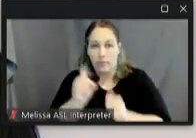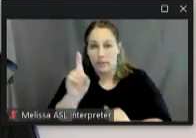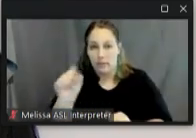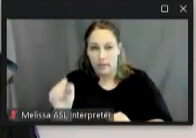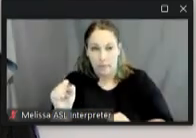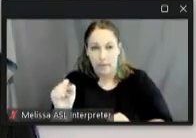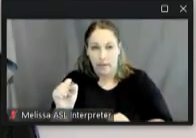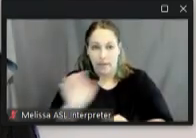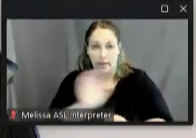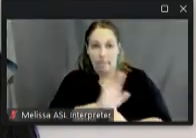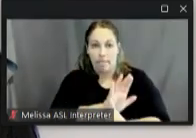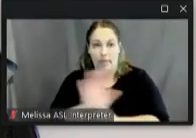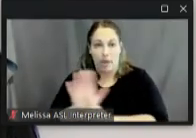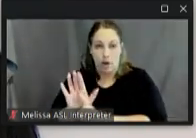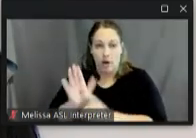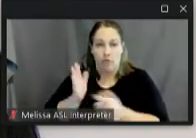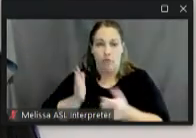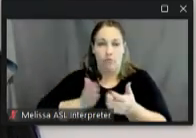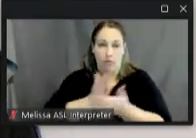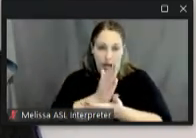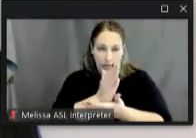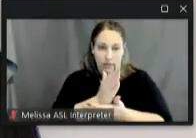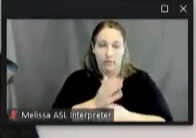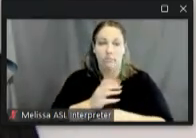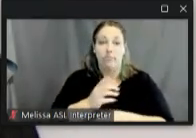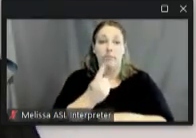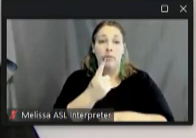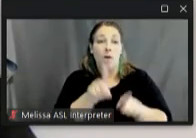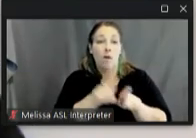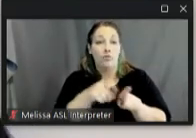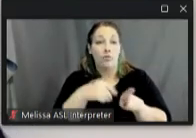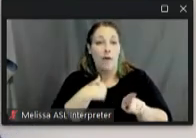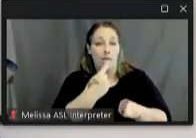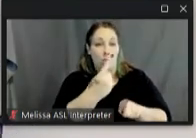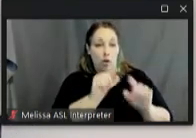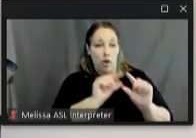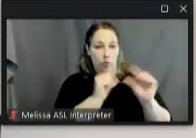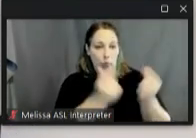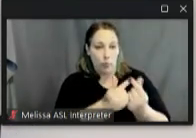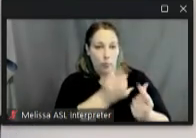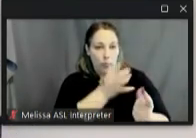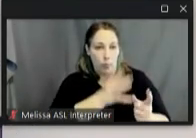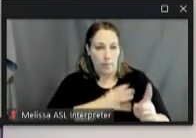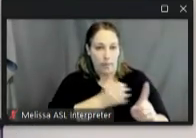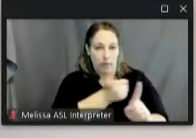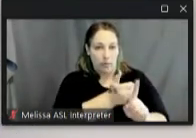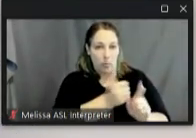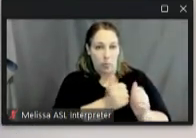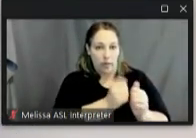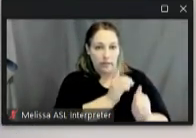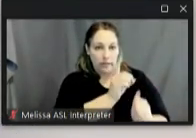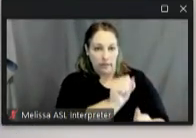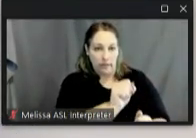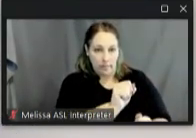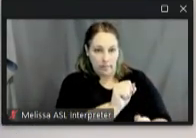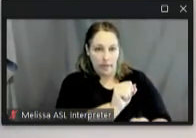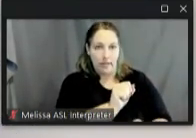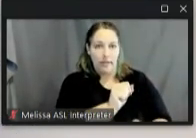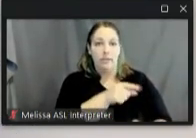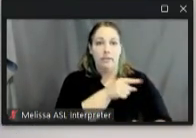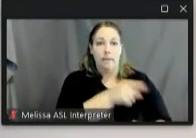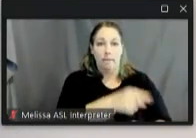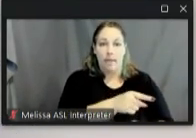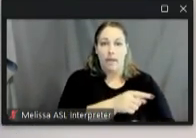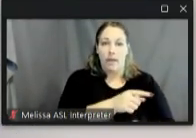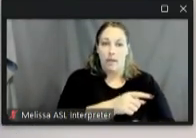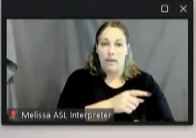mujeres y discapacidad que se encarga de los asuntos relacionados con derechos sexuales, derechos reproductivos y la